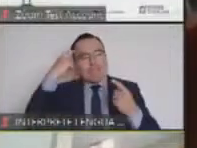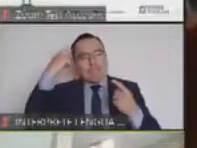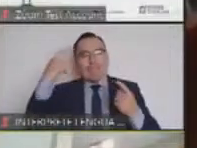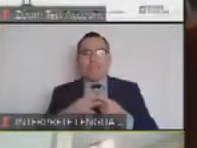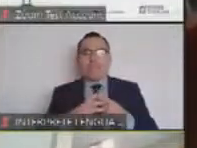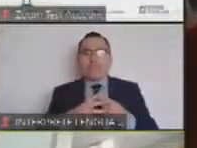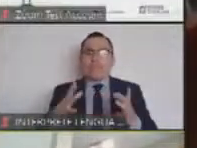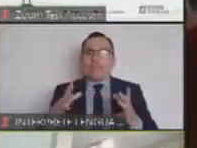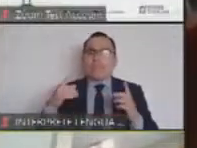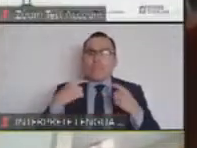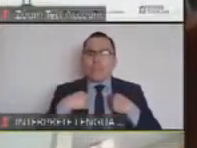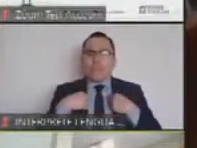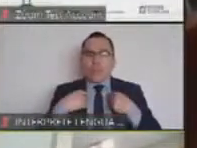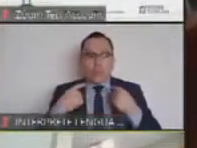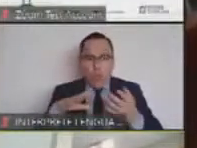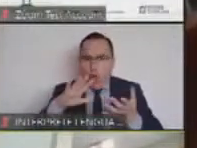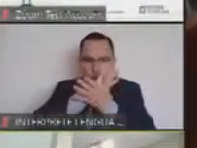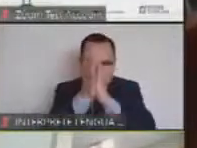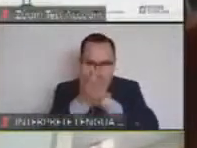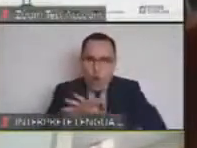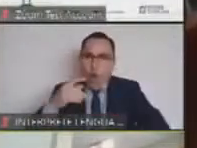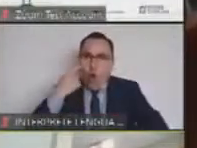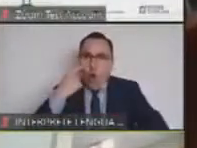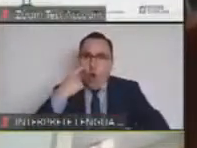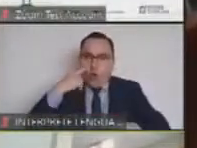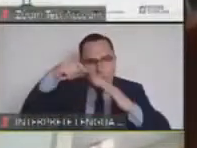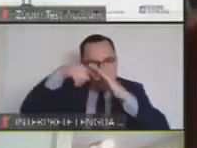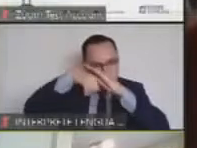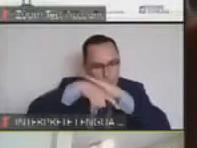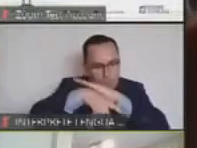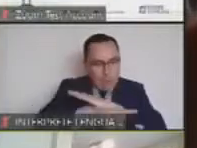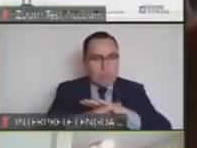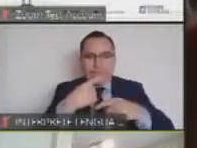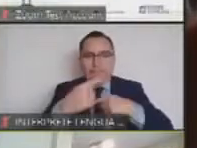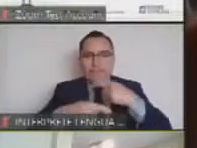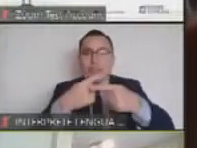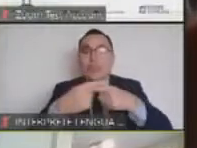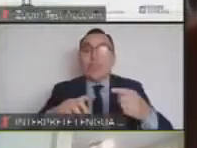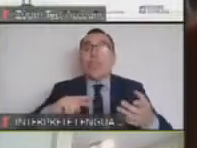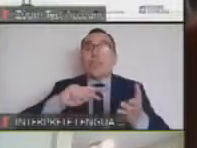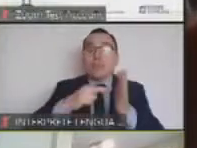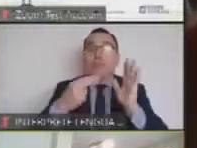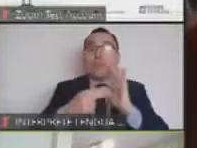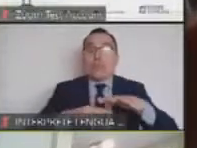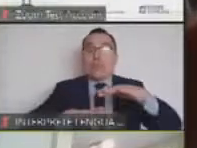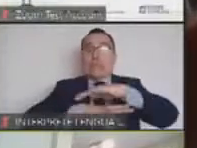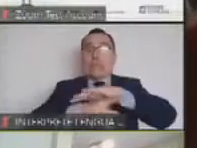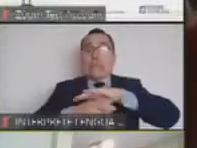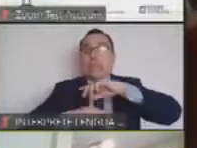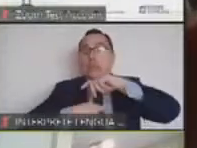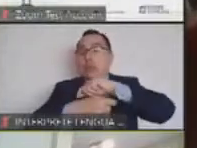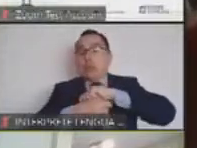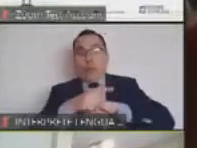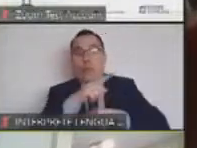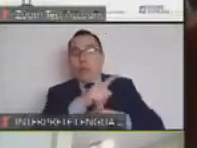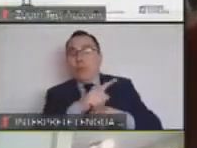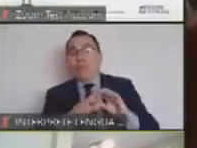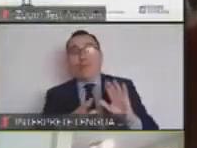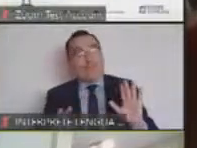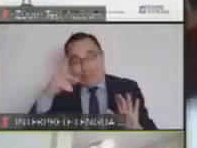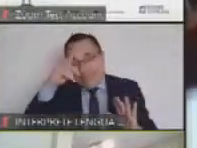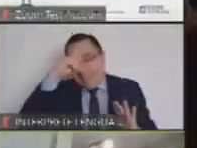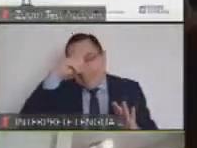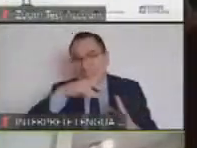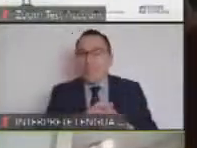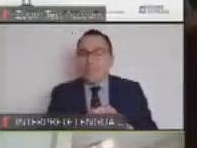tomar cabal conocimiento de la trascendencia de este flagelo sobre el que estamos trabajando. A mí